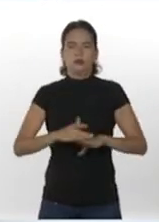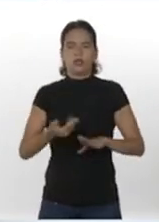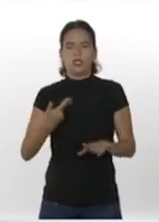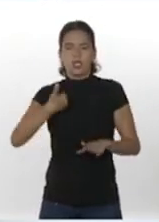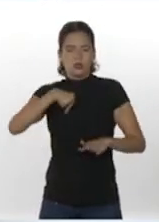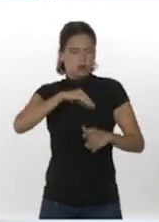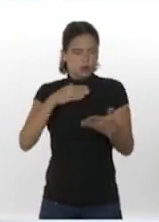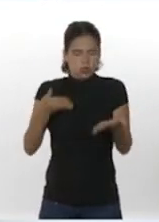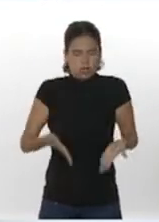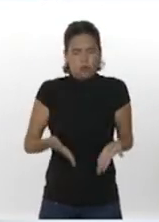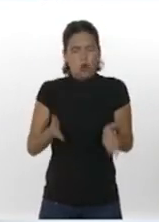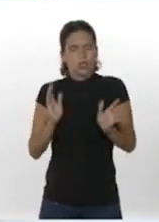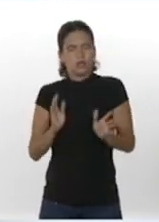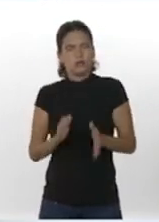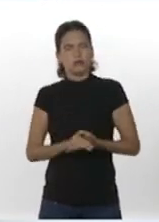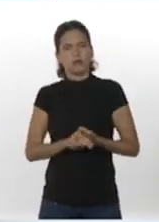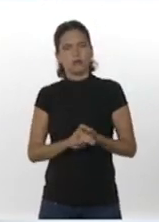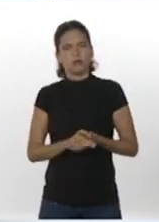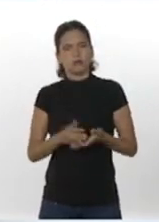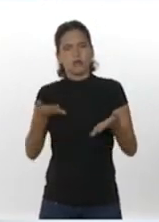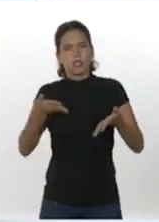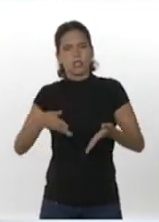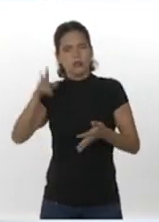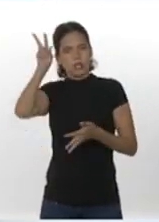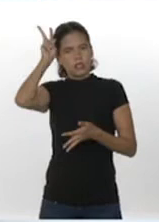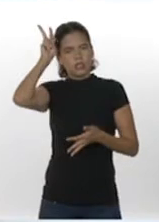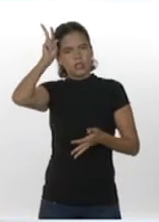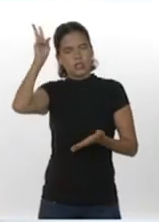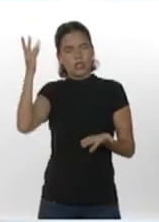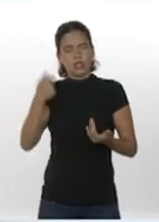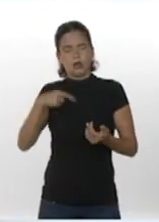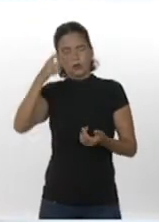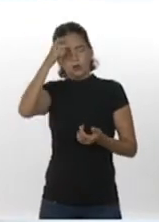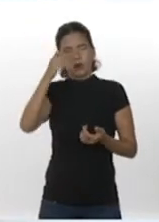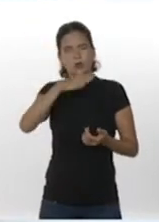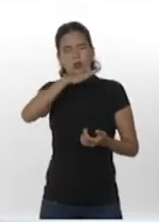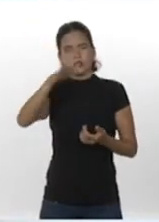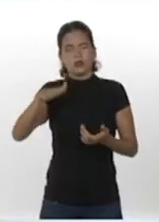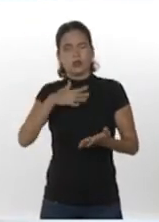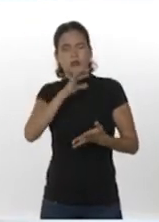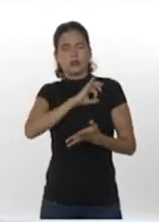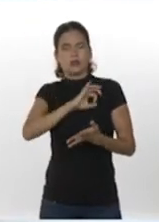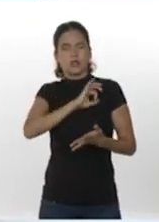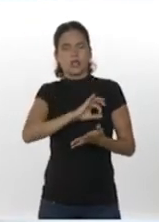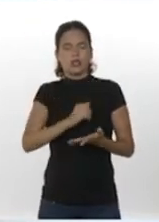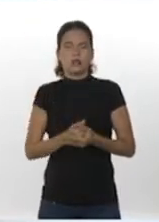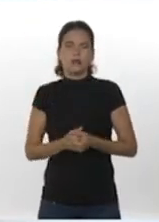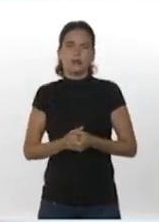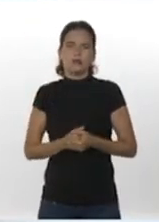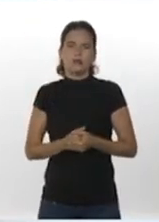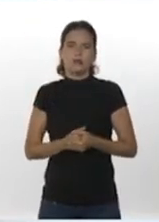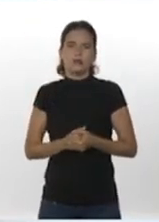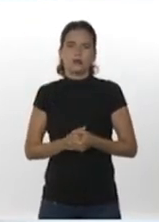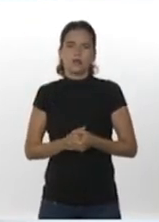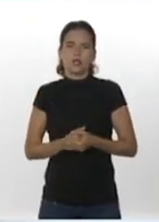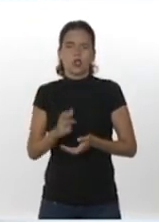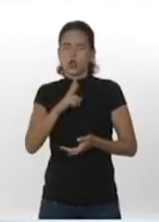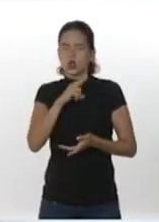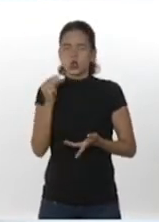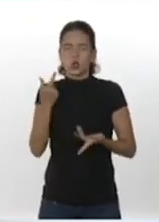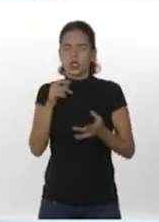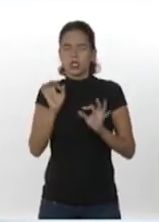nosotros existíamos, aquí había indígenas, habían poblaciones, habían sociedades y por lo tanto no es